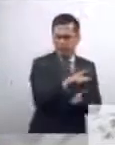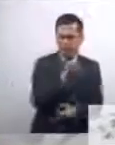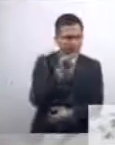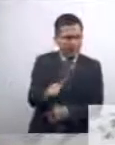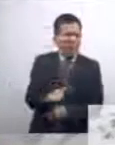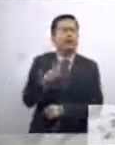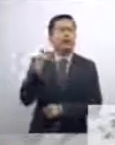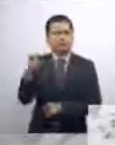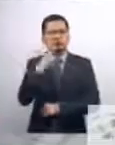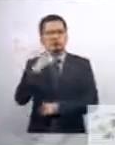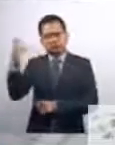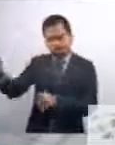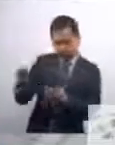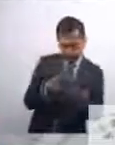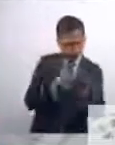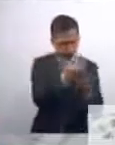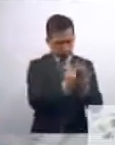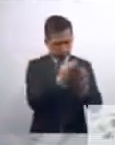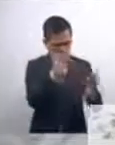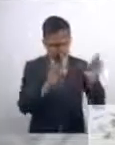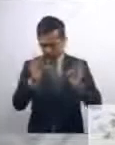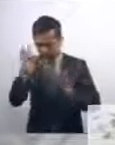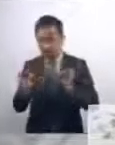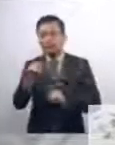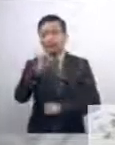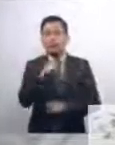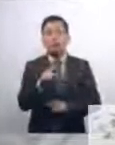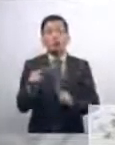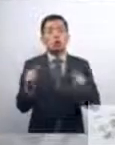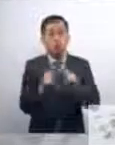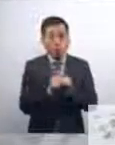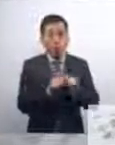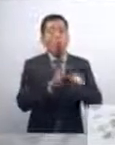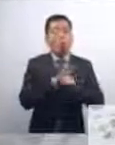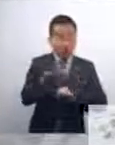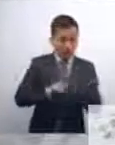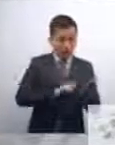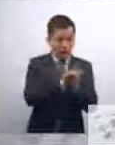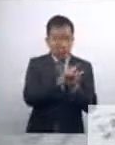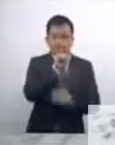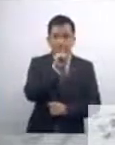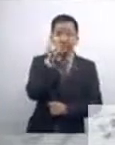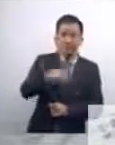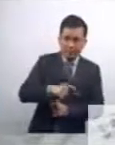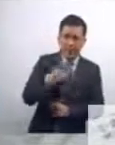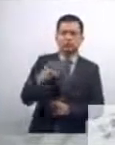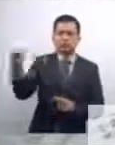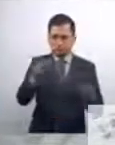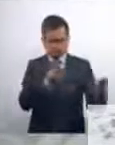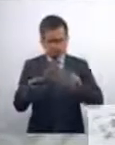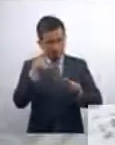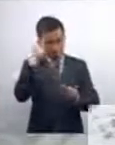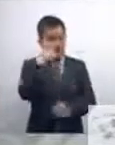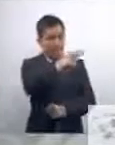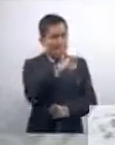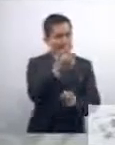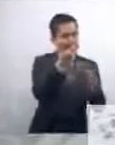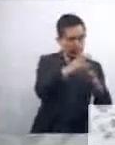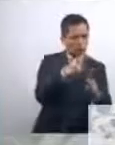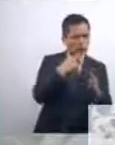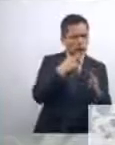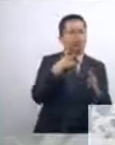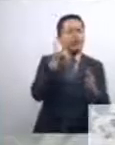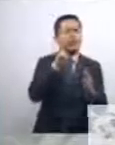se elaboran en robustecer la legislación pertinente. Si partimos de nociones económicas más